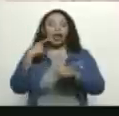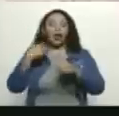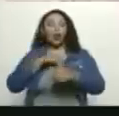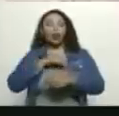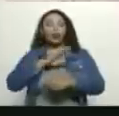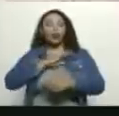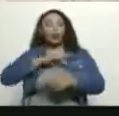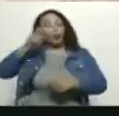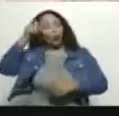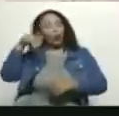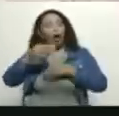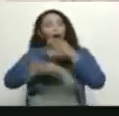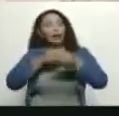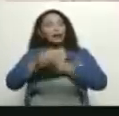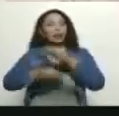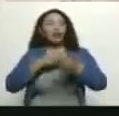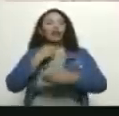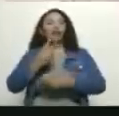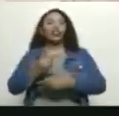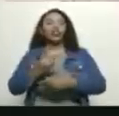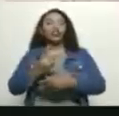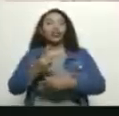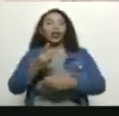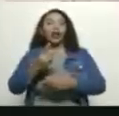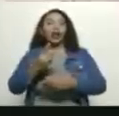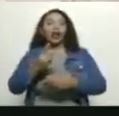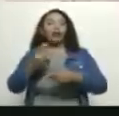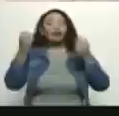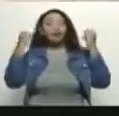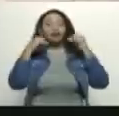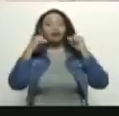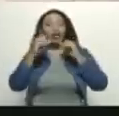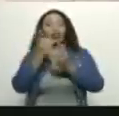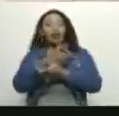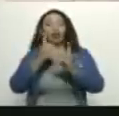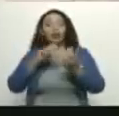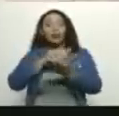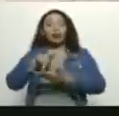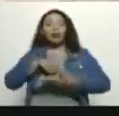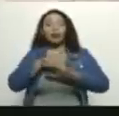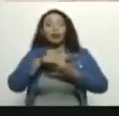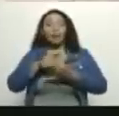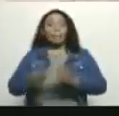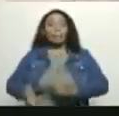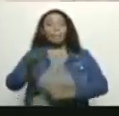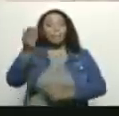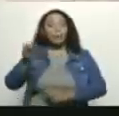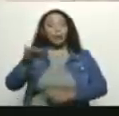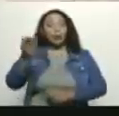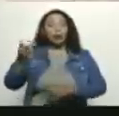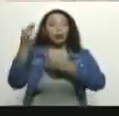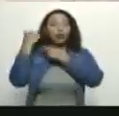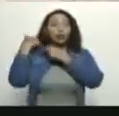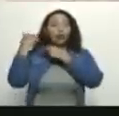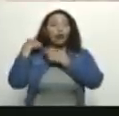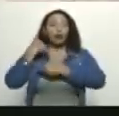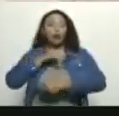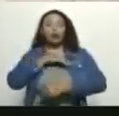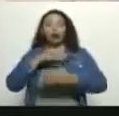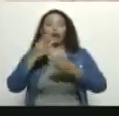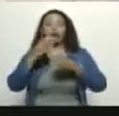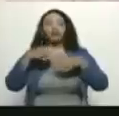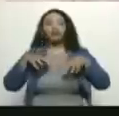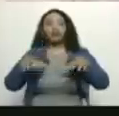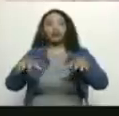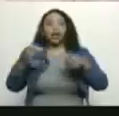pueblo, dándole voz en su pleno ejercicio de la democracia participativa, protagónica y corresponsable por nuestras riquezas